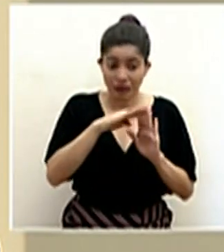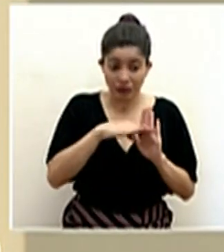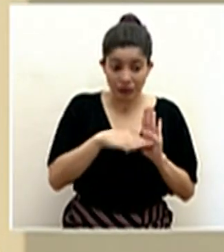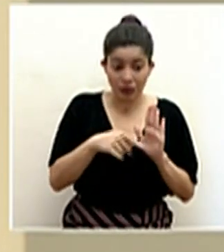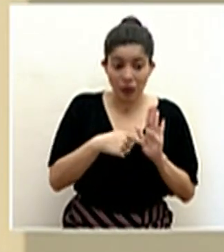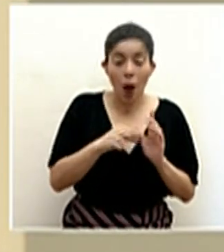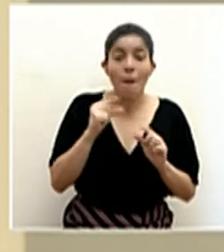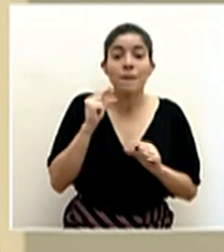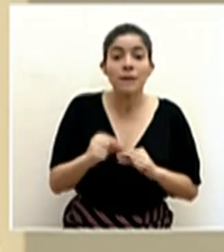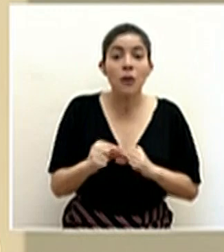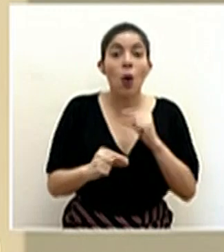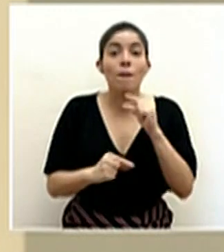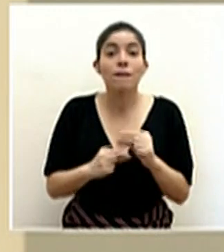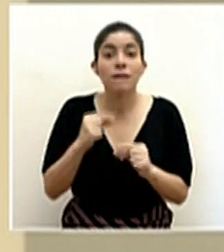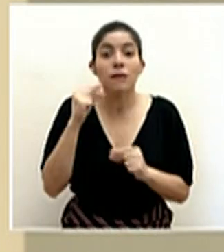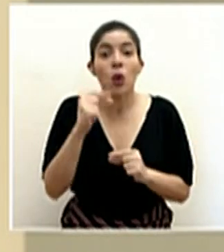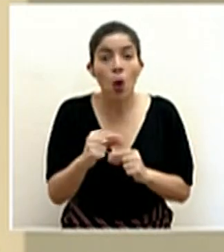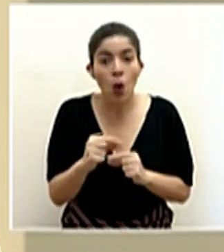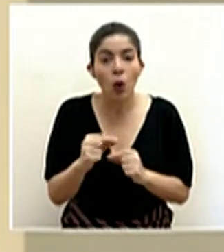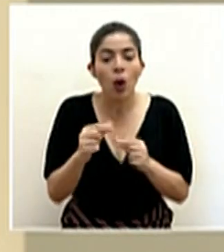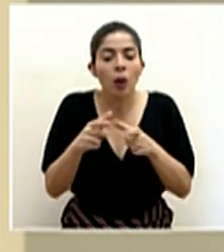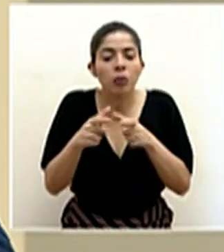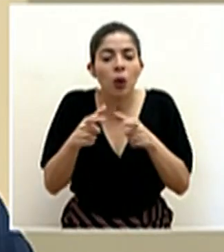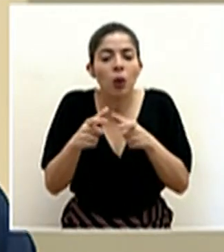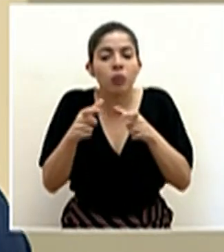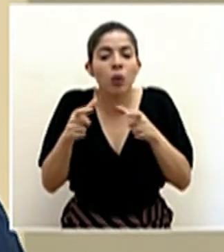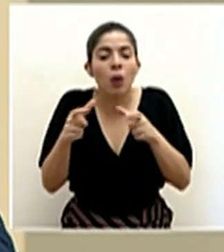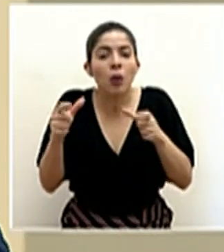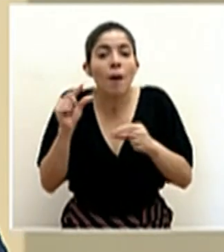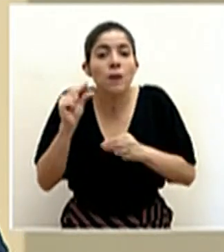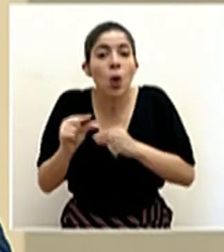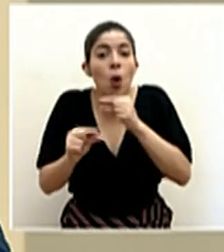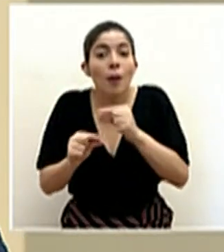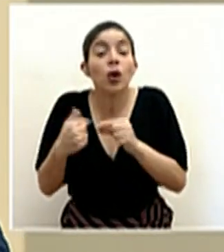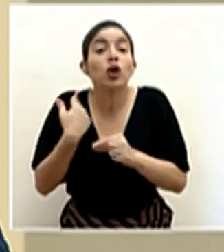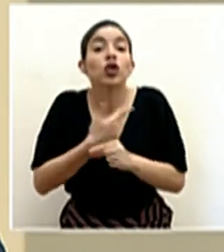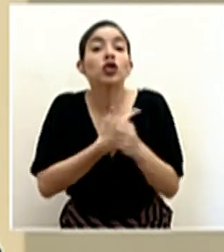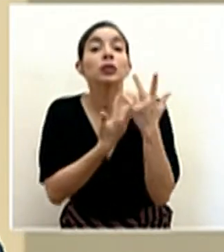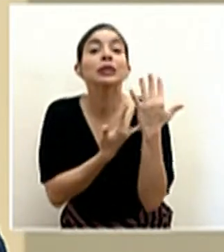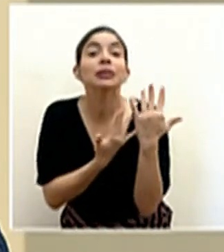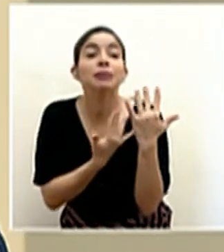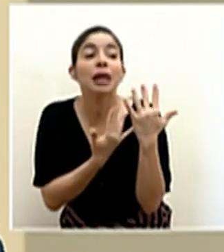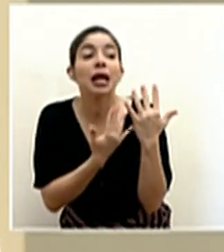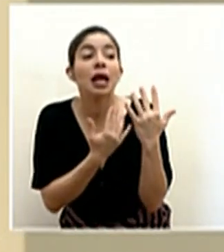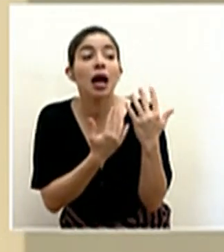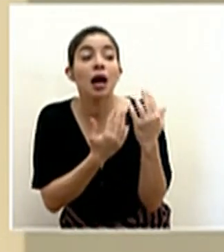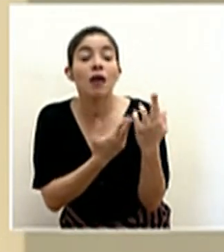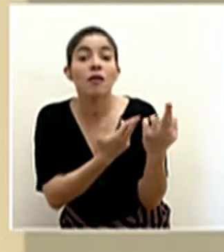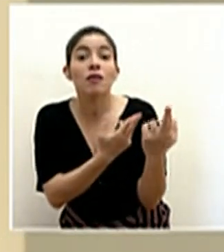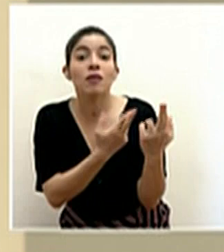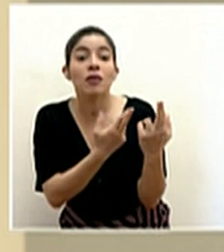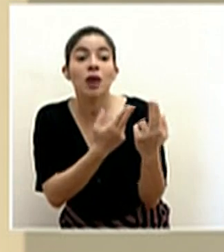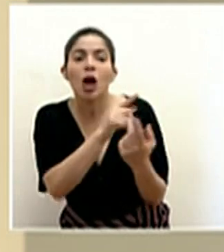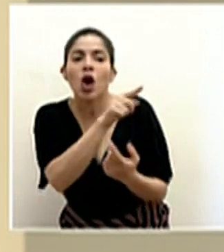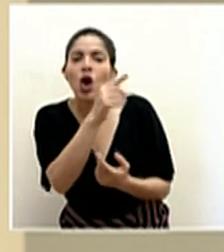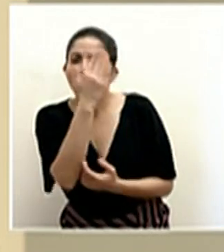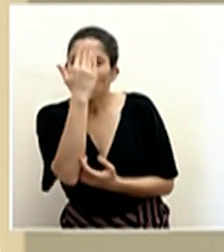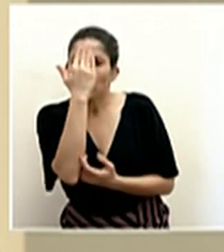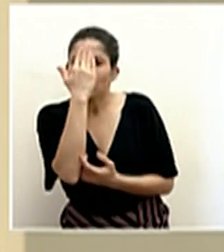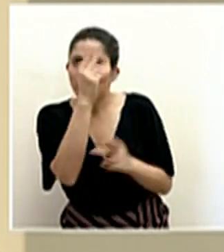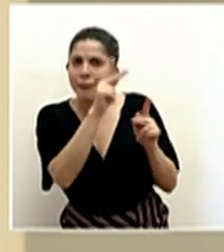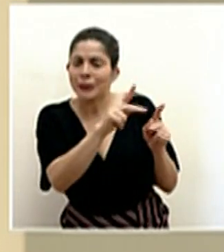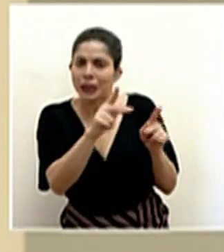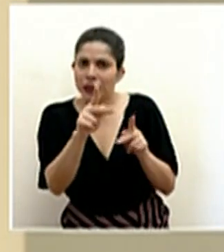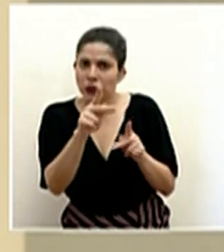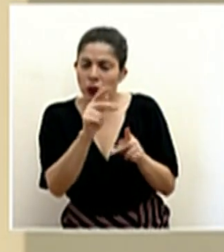de forma paulatina, de forma escalonada, de forma progresiva y esperando que haya una respuesta de a conciencia y